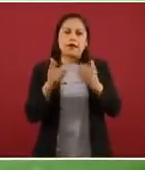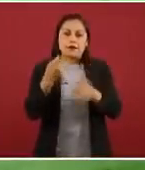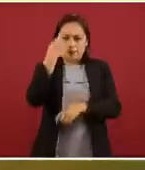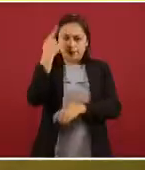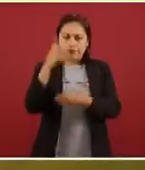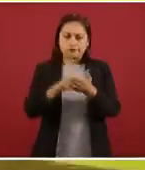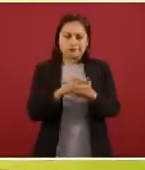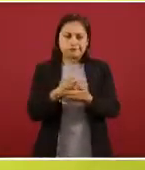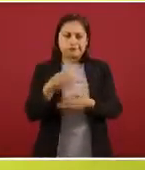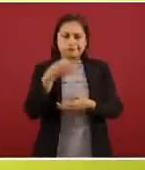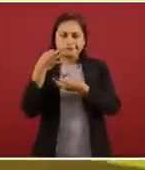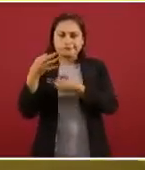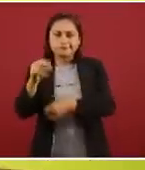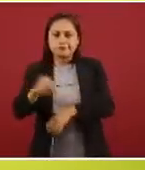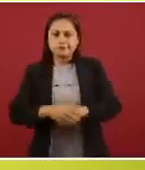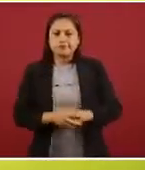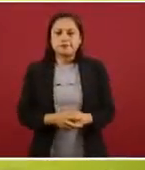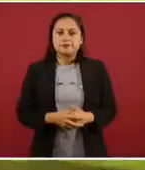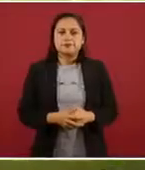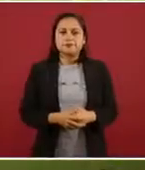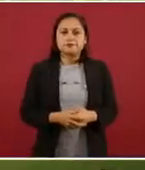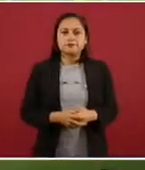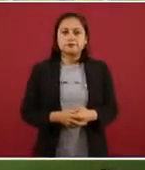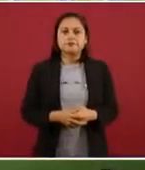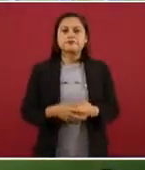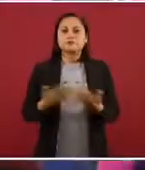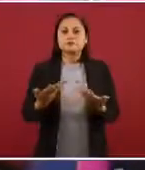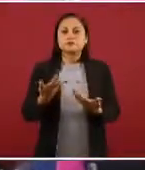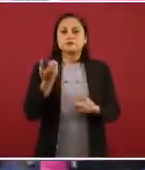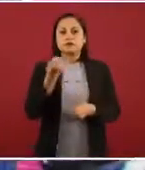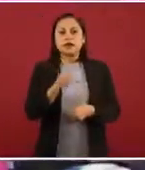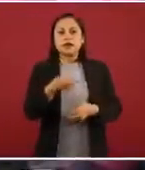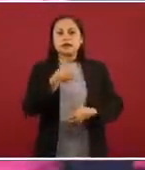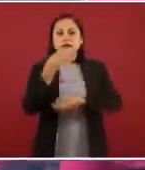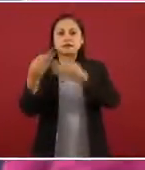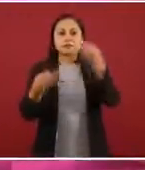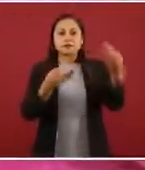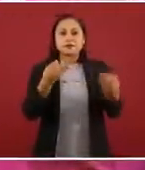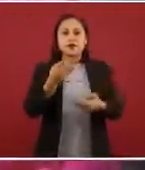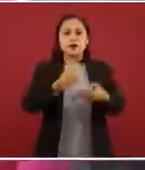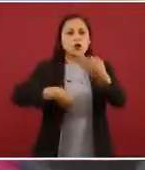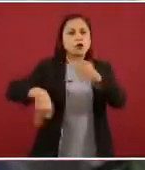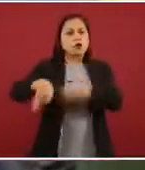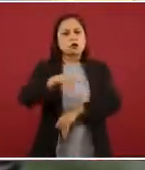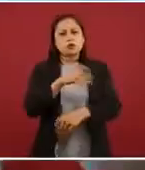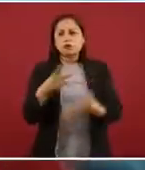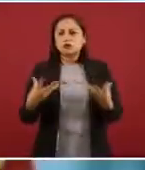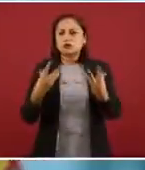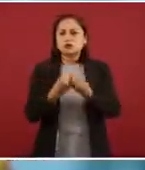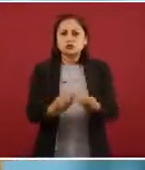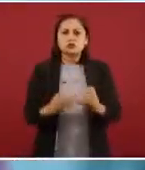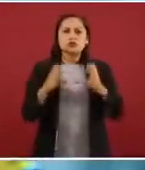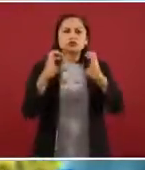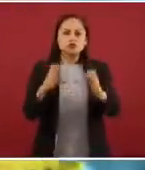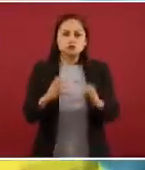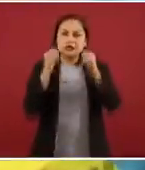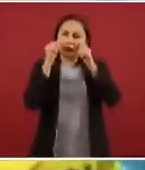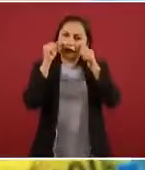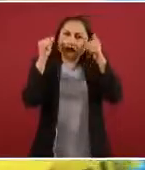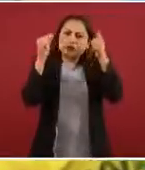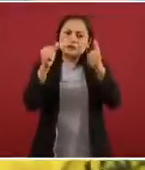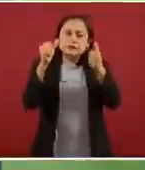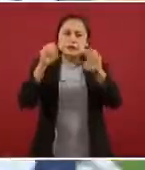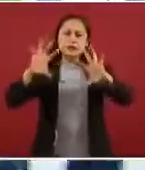a otros. Con este mensaje, escuchemos, dialoguemos, cuidémonos todos, juntos por la